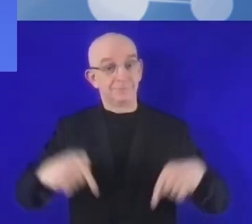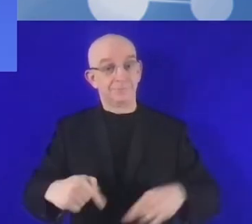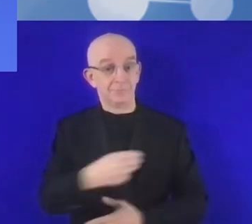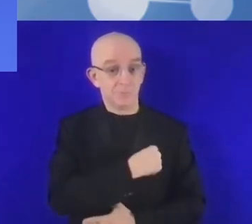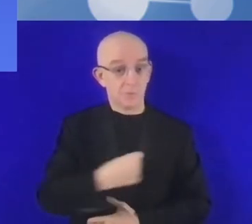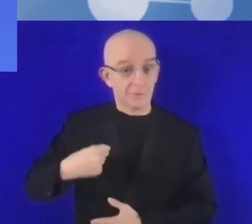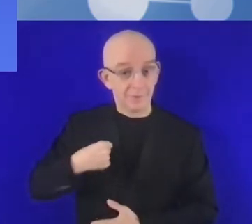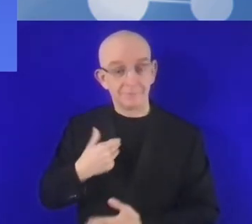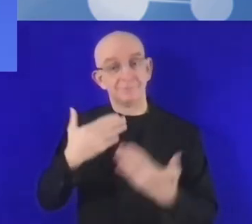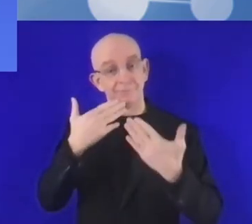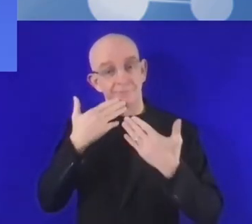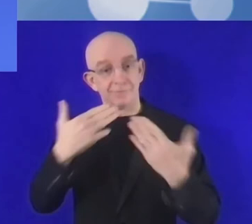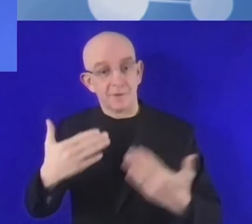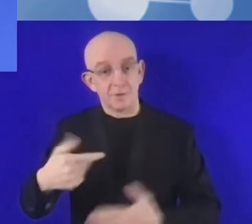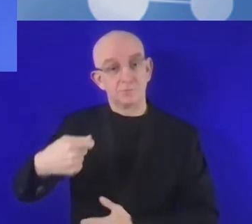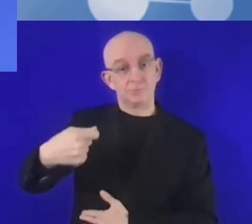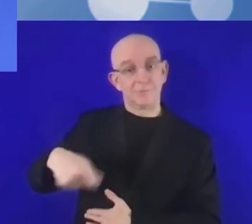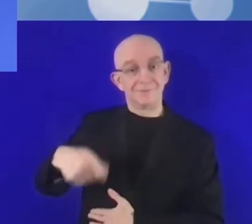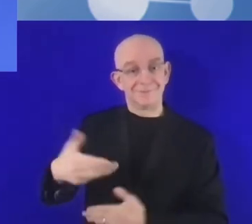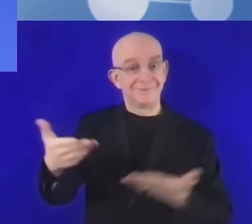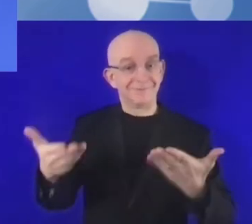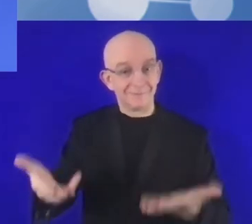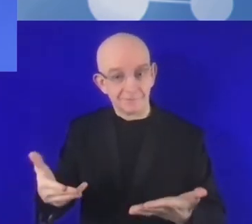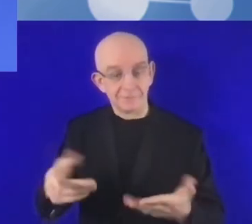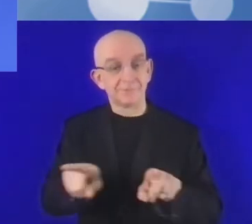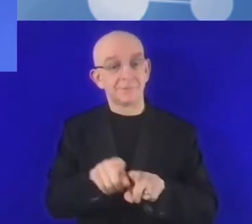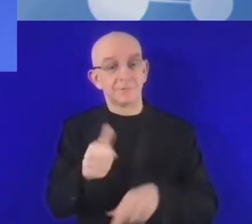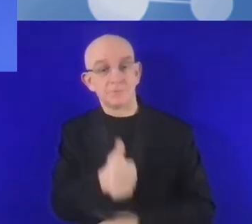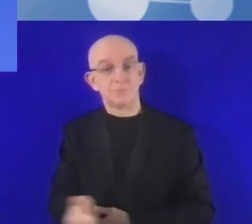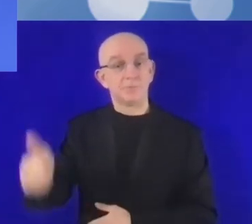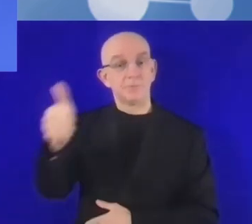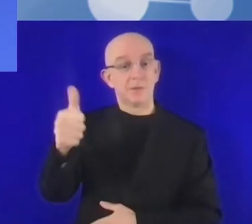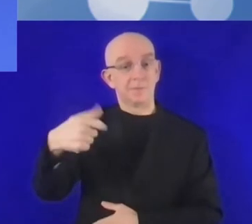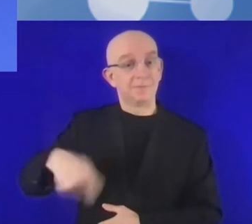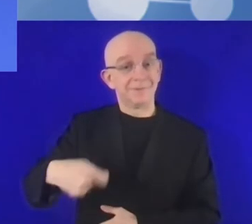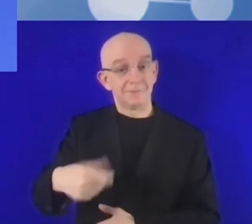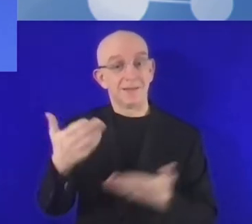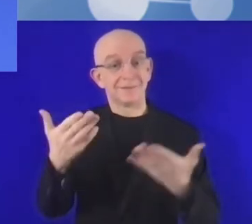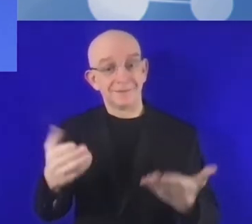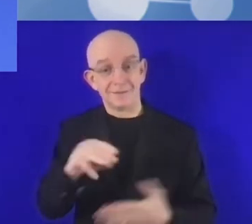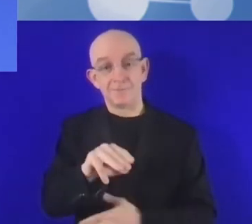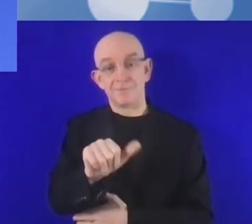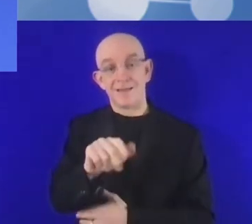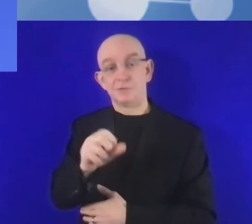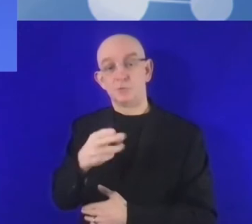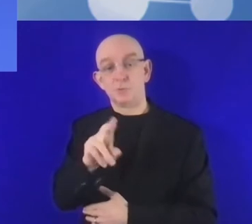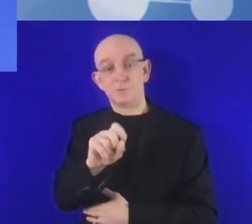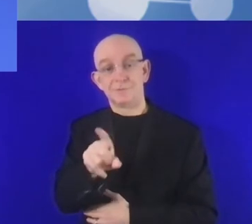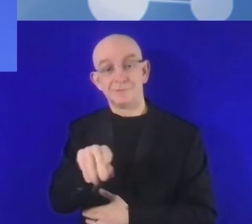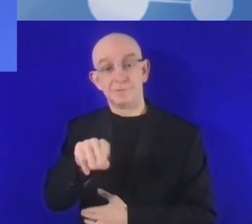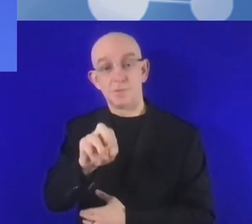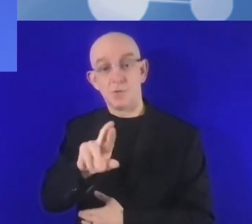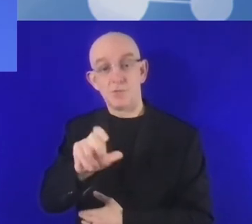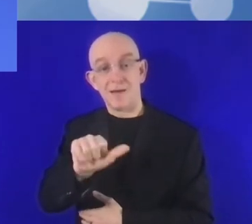Agradezco al señor presidente Andrzej Duda, a quien hoy escucharemos dentro de unos segundos. Agradezco también